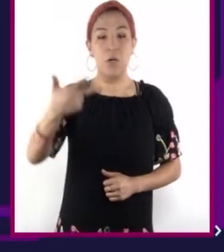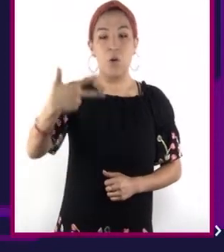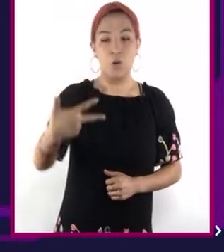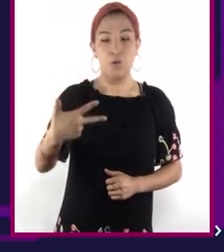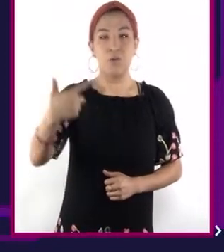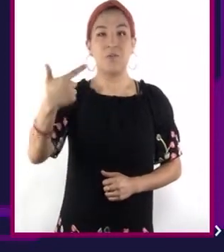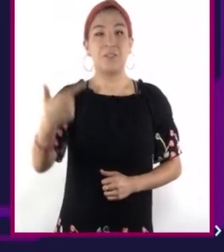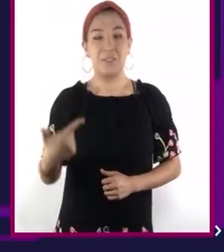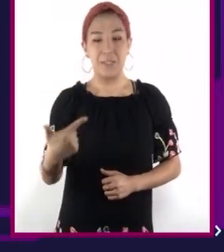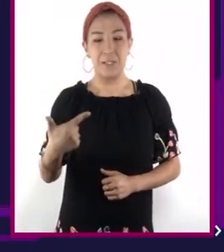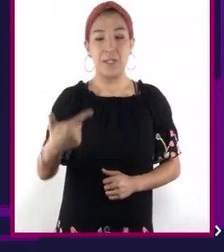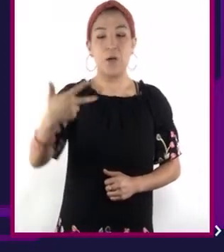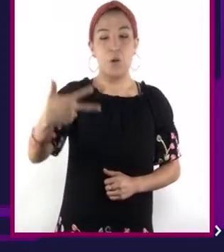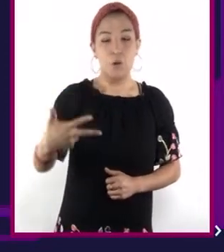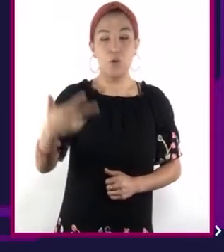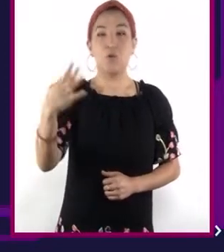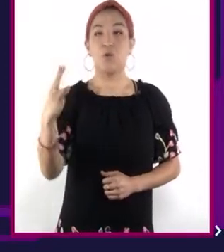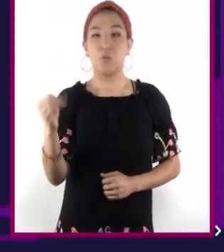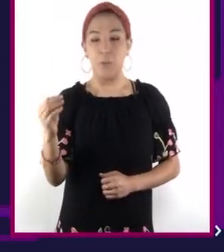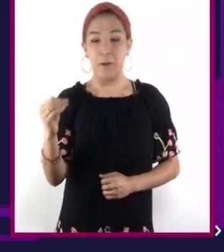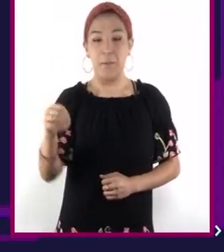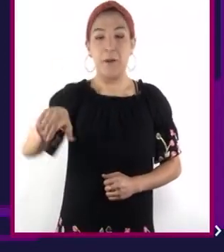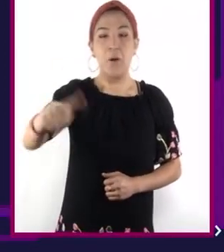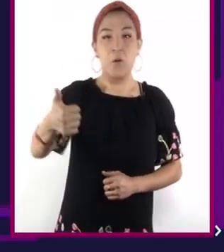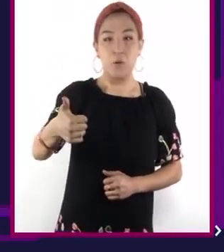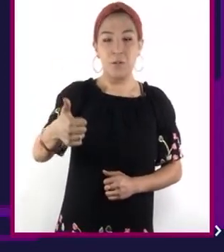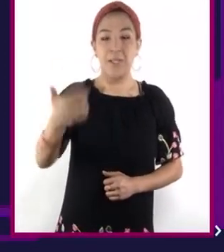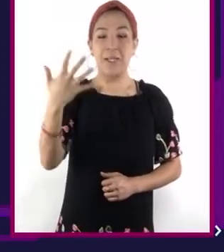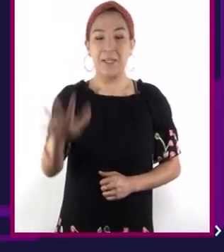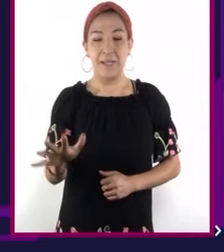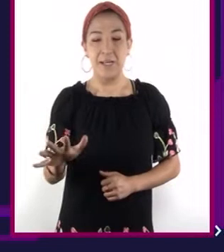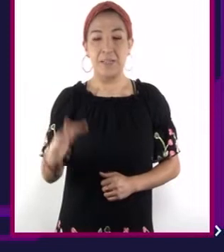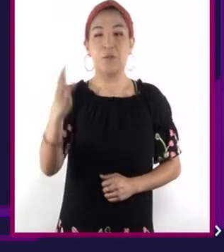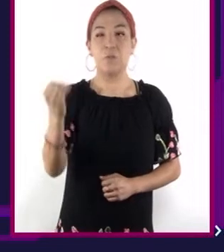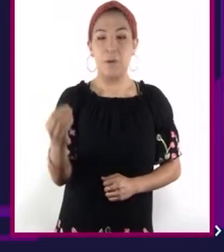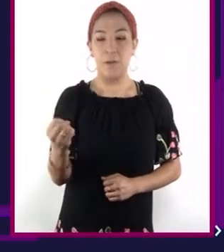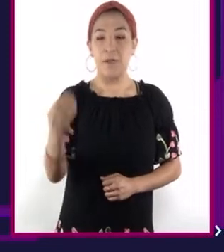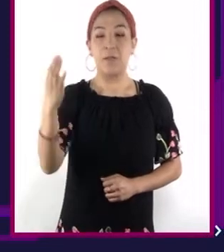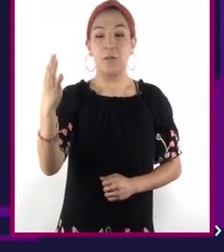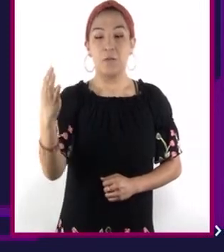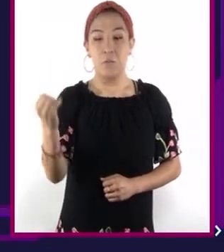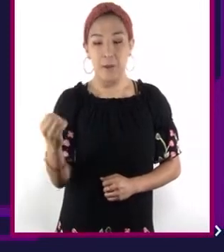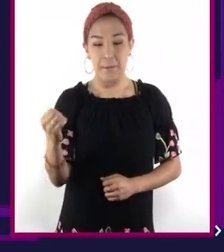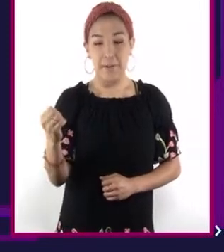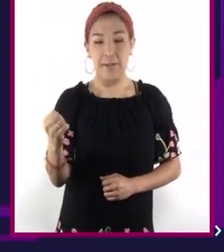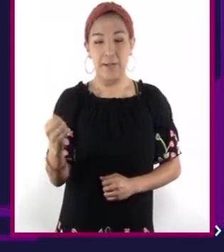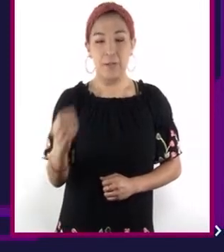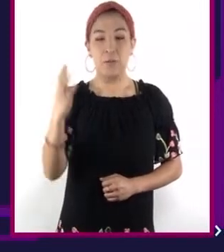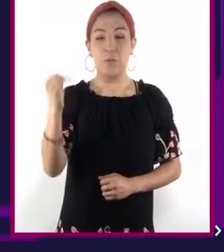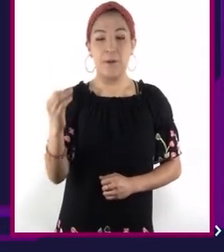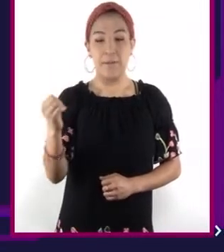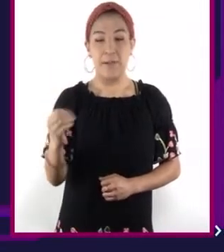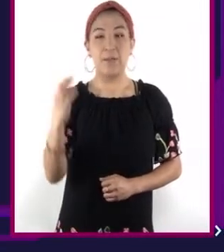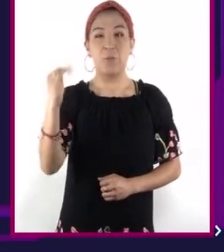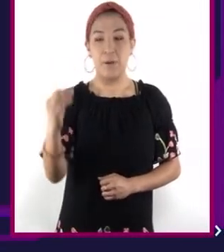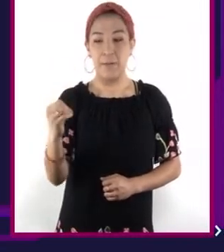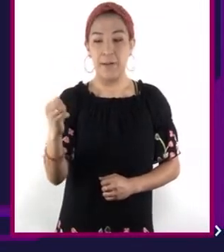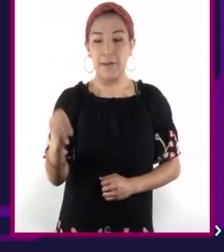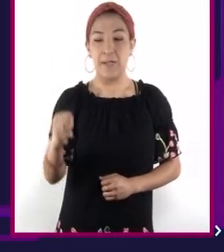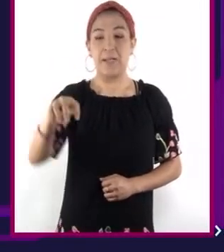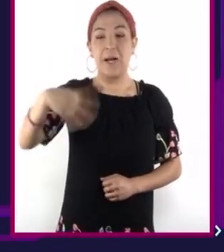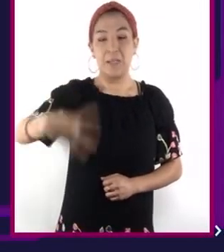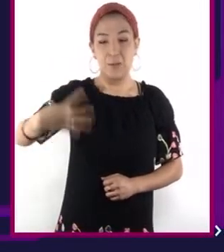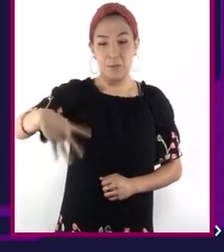7, 8, 9, 11, 10, 9, 9, 9,